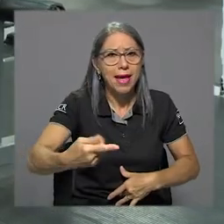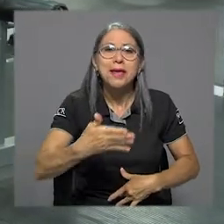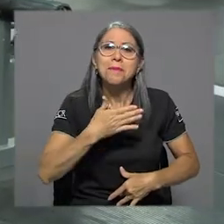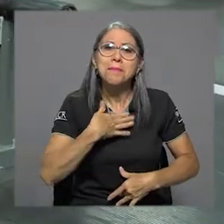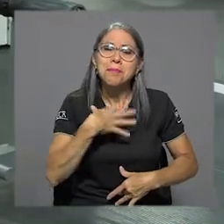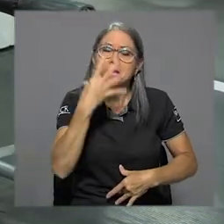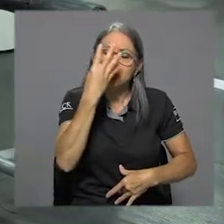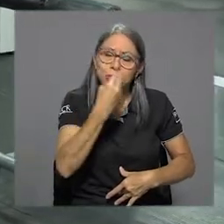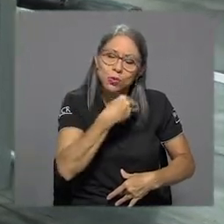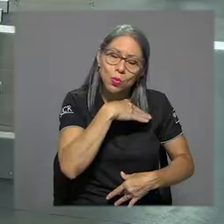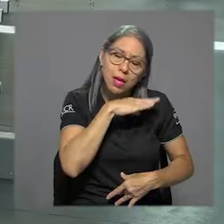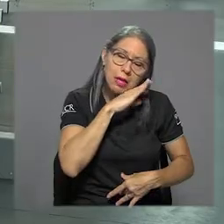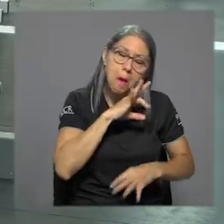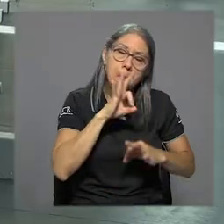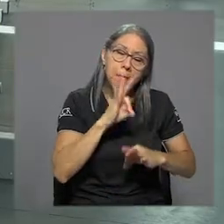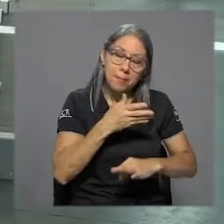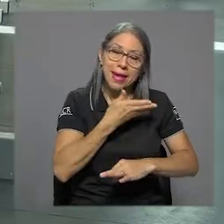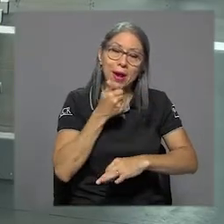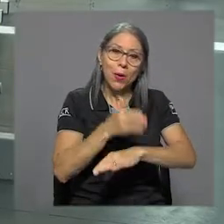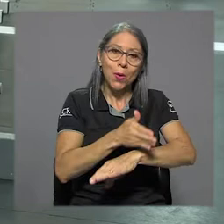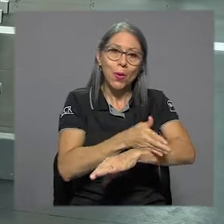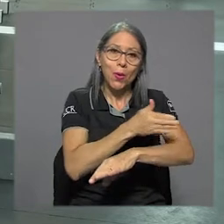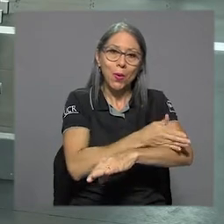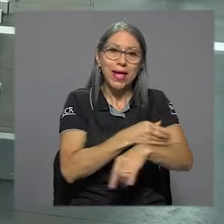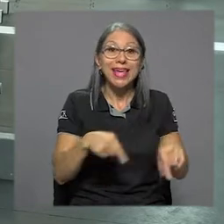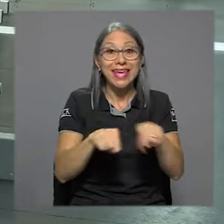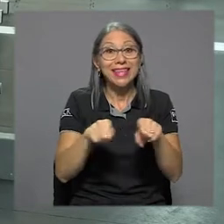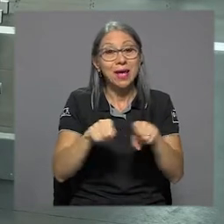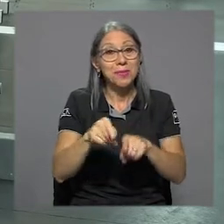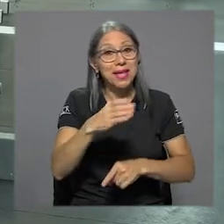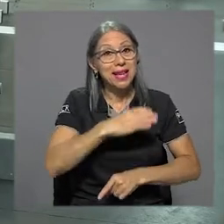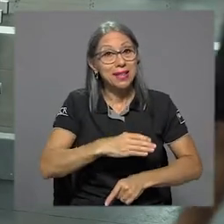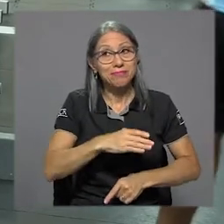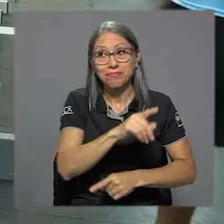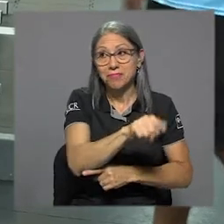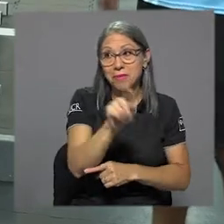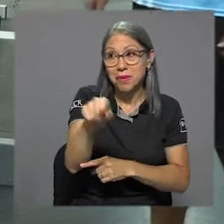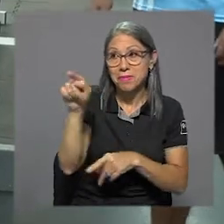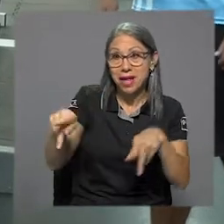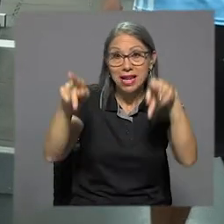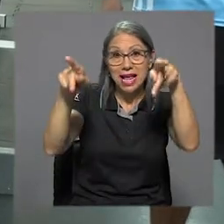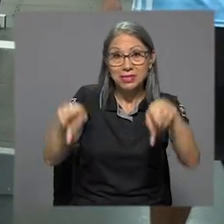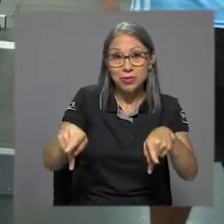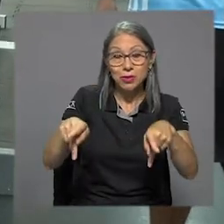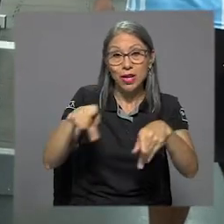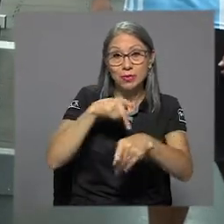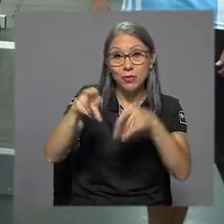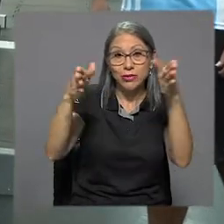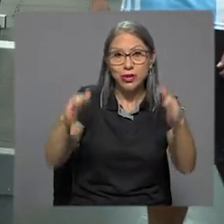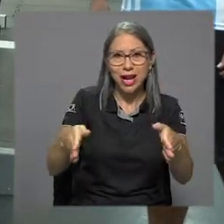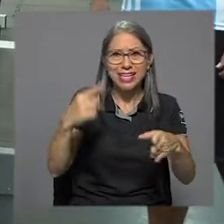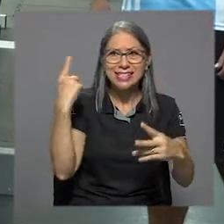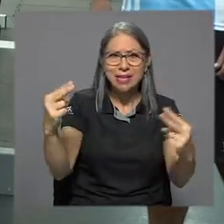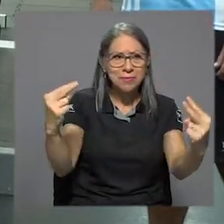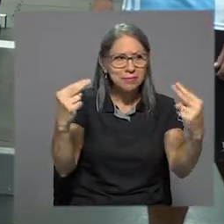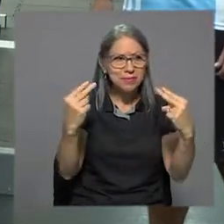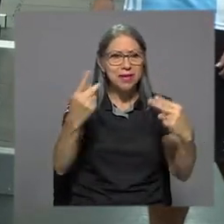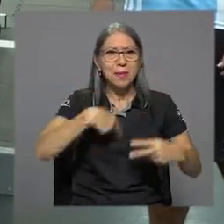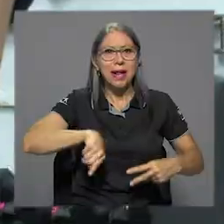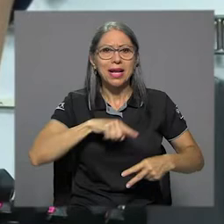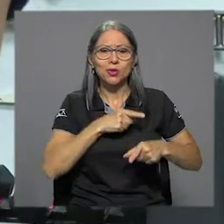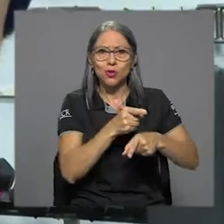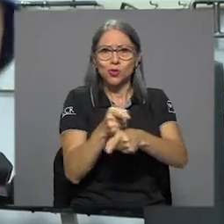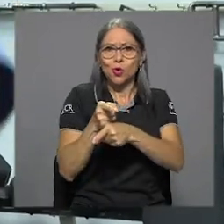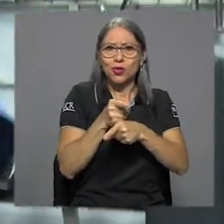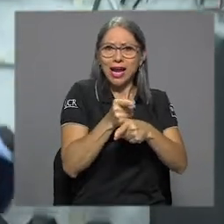mejoró y también la calidad de profesionales que están como muy pendientes para que nosotros corrijamos la postura y la técnica y eso